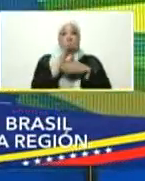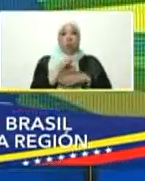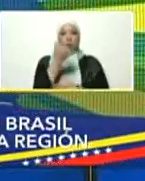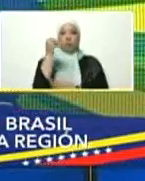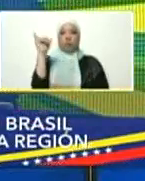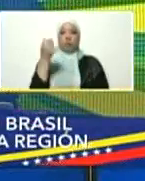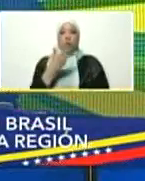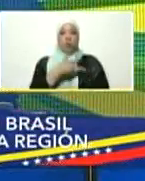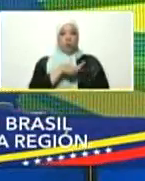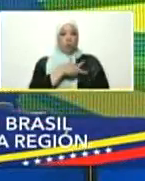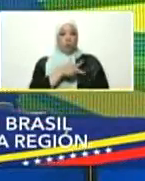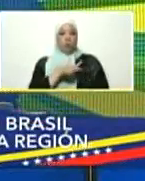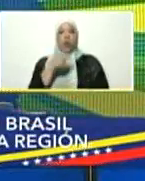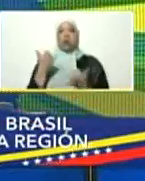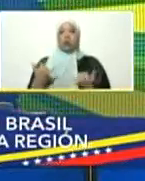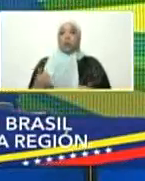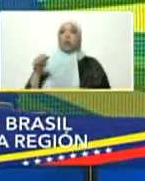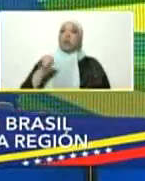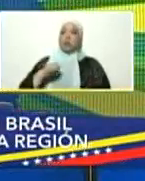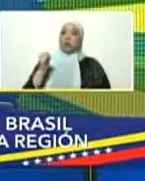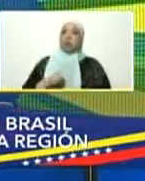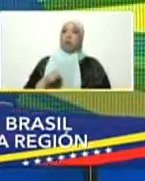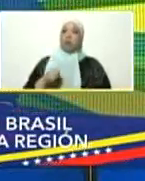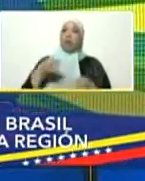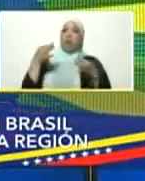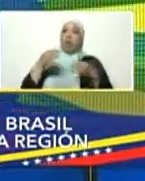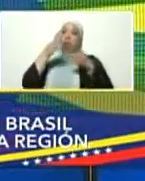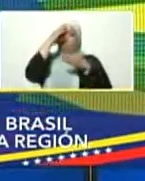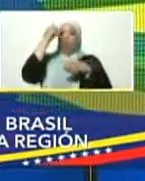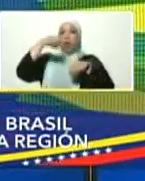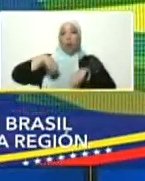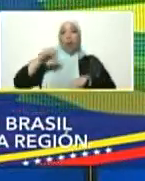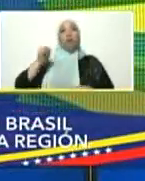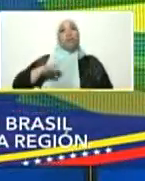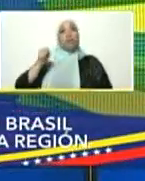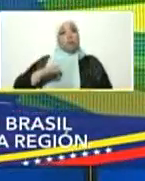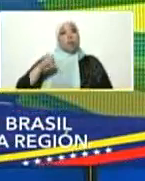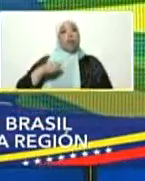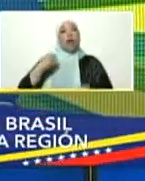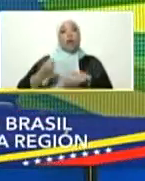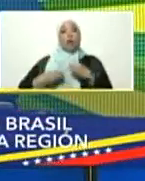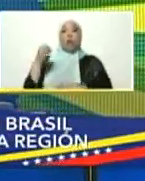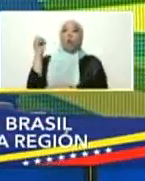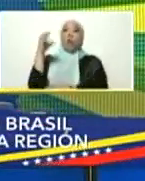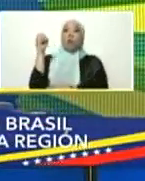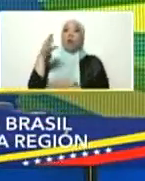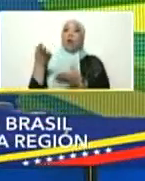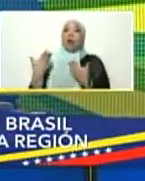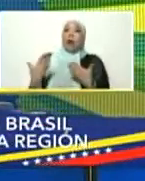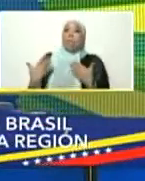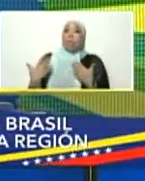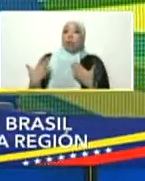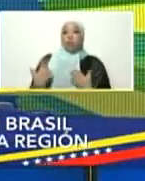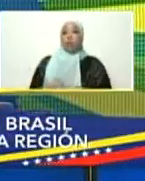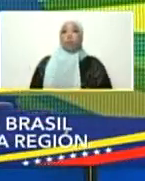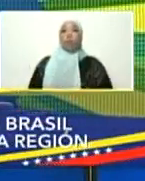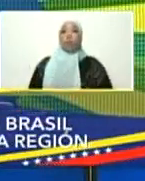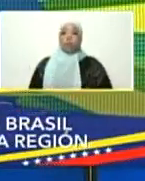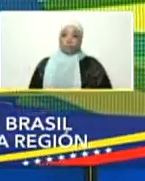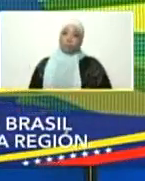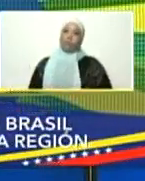quien lo ha propuesto ante la COP27, estamos de acuerdo en hacer una urgente